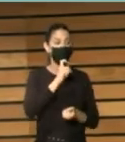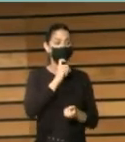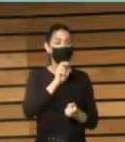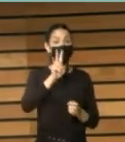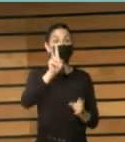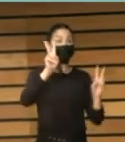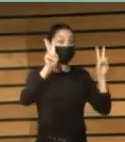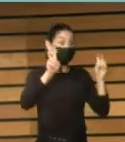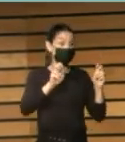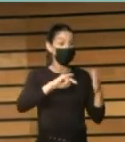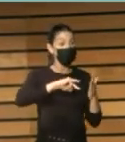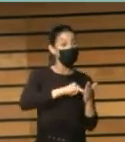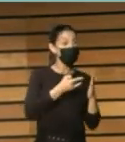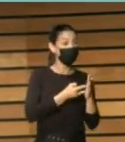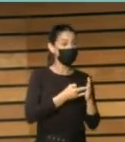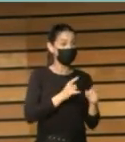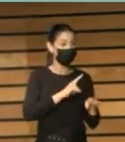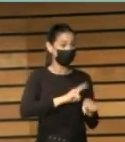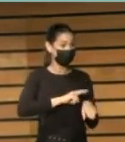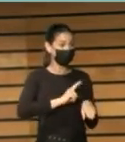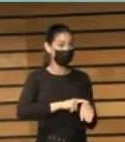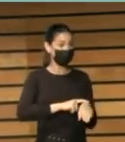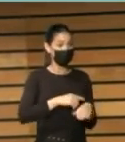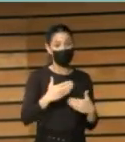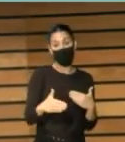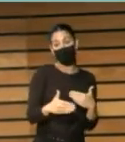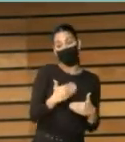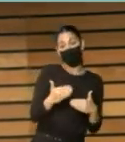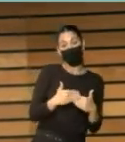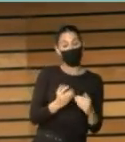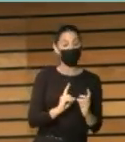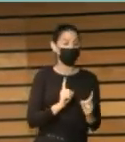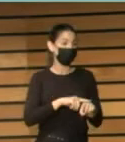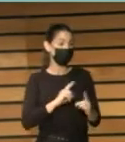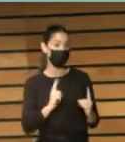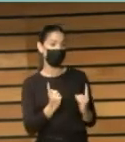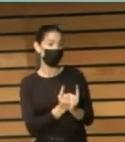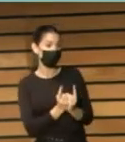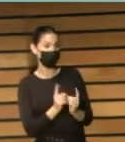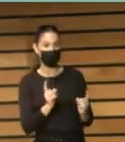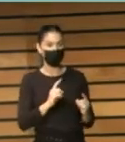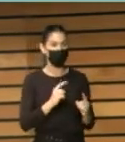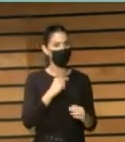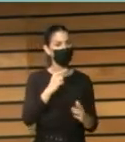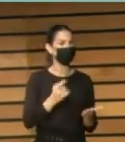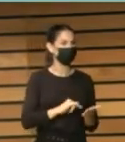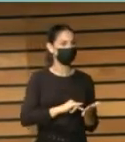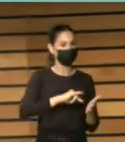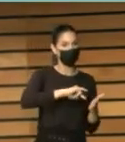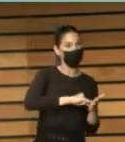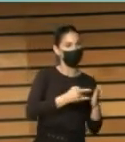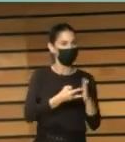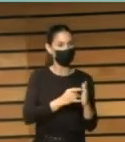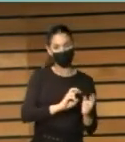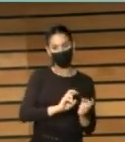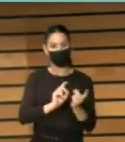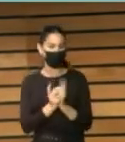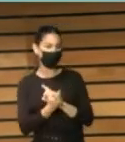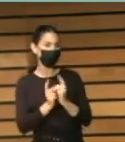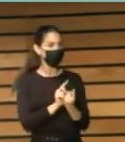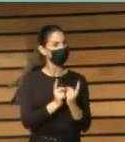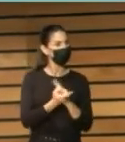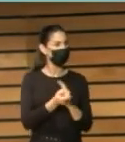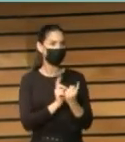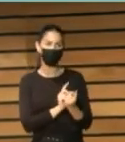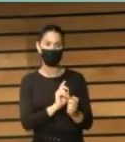a largo plazo, dejarnos de modas de tenemos ahora aquí una metodología, mañana otra, porque los valores que define